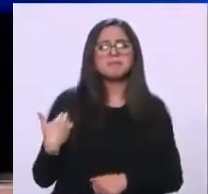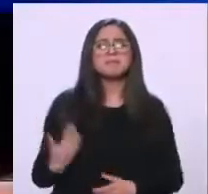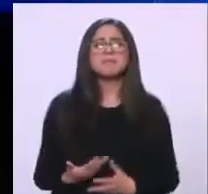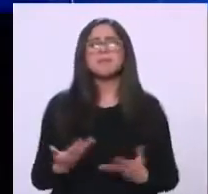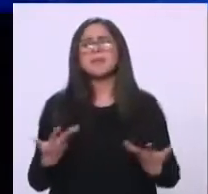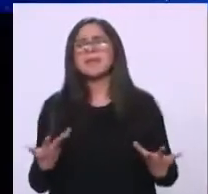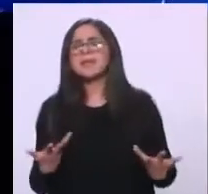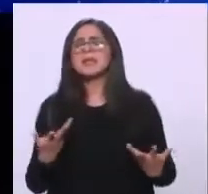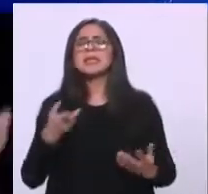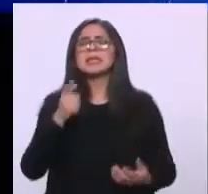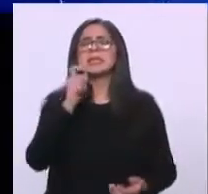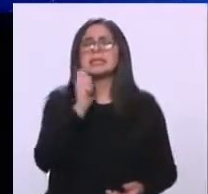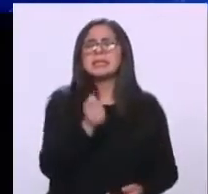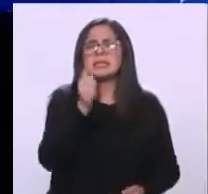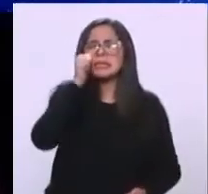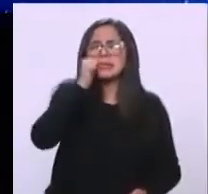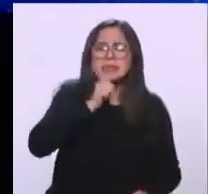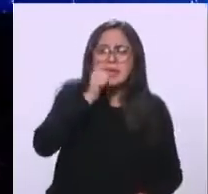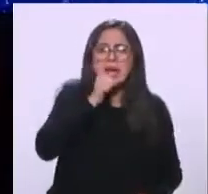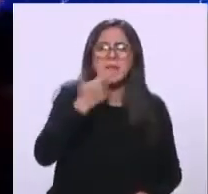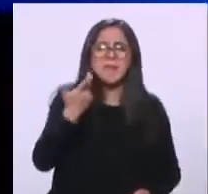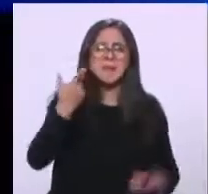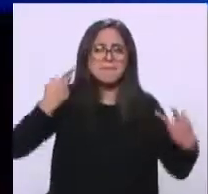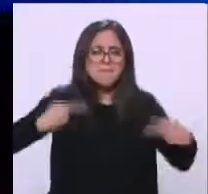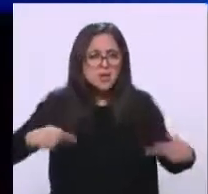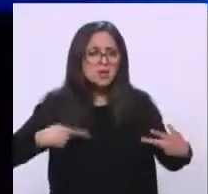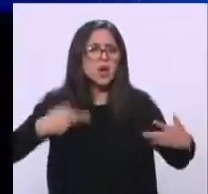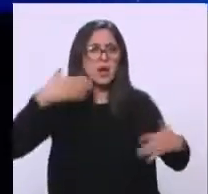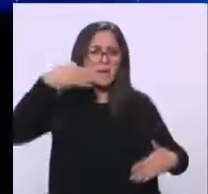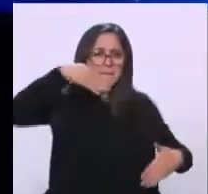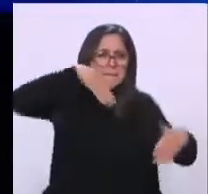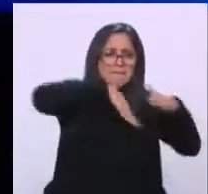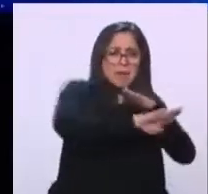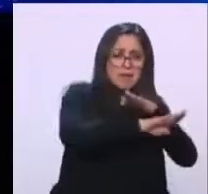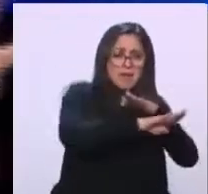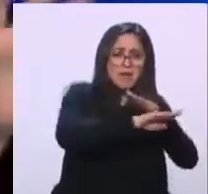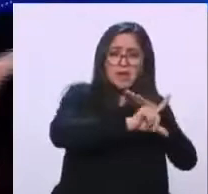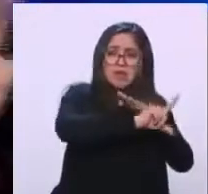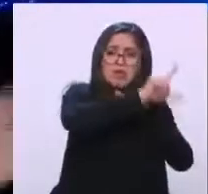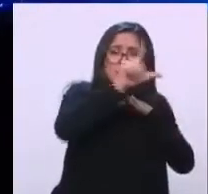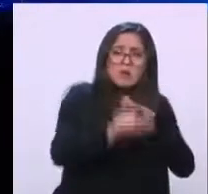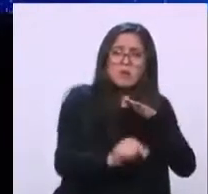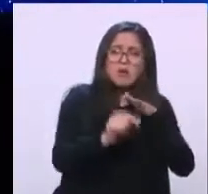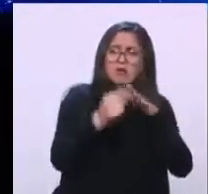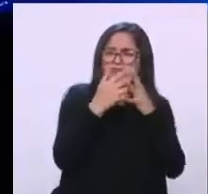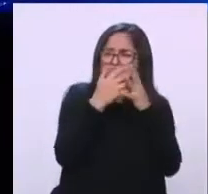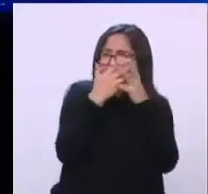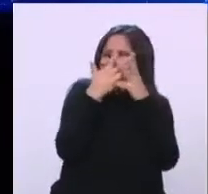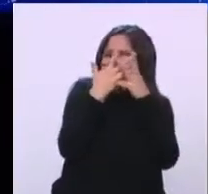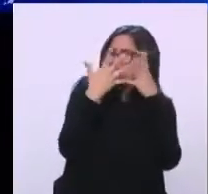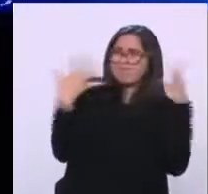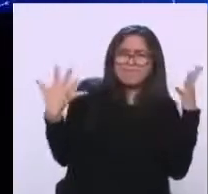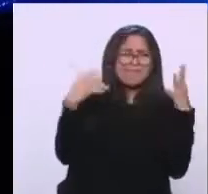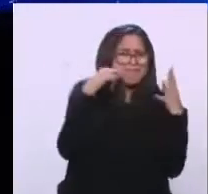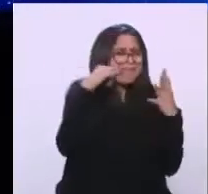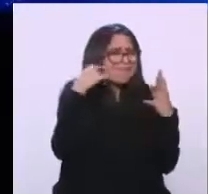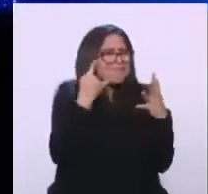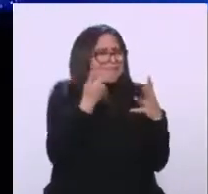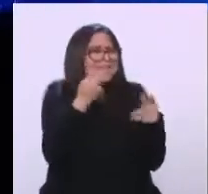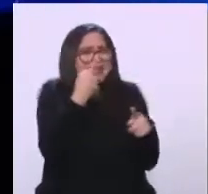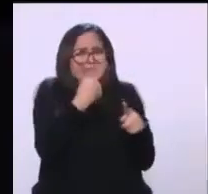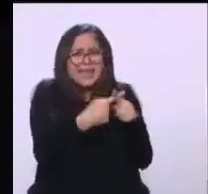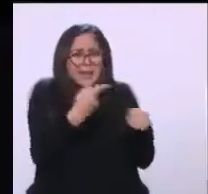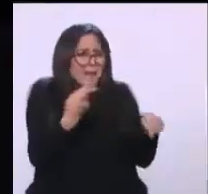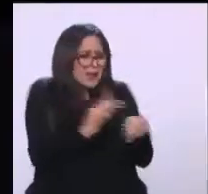sucede lo que sucede, ¿no? La toma, etcétera, pero se vuelve una espuma que de repente ya no vemos claramente cómo empezó, cuál